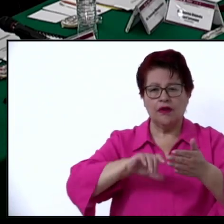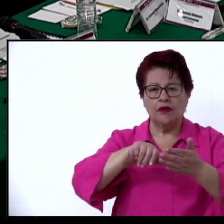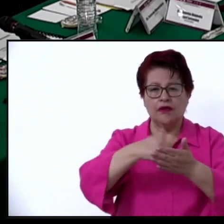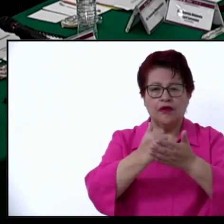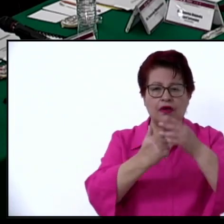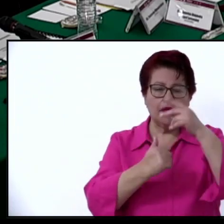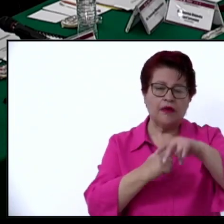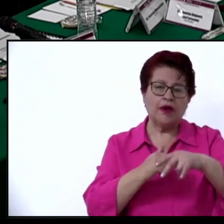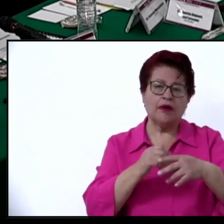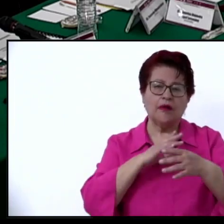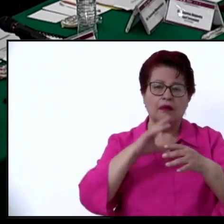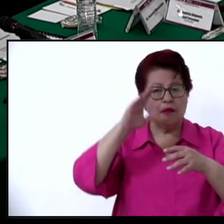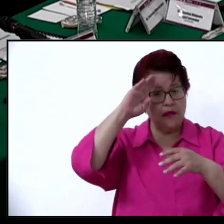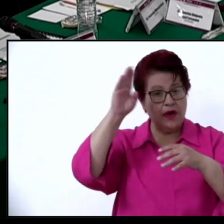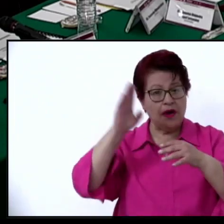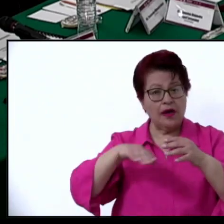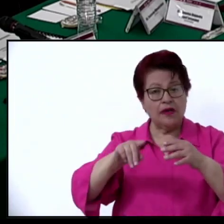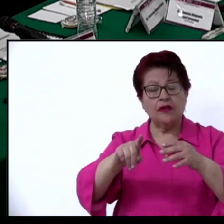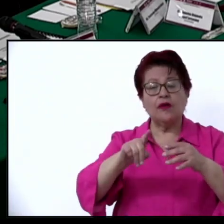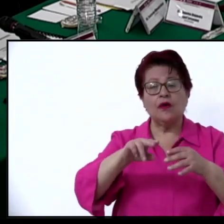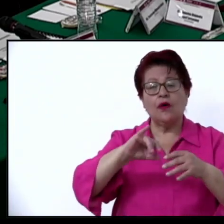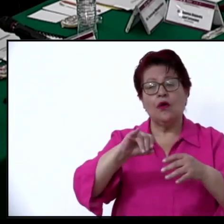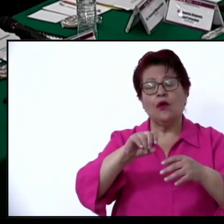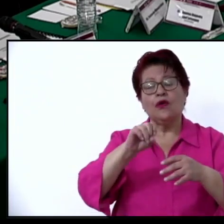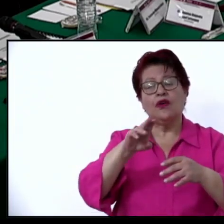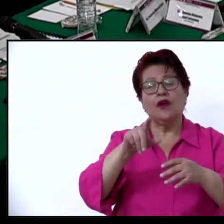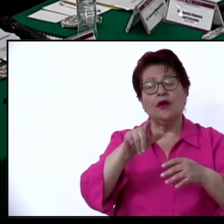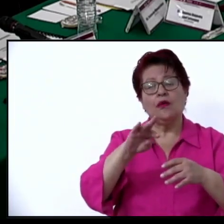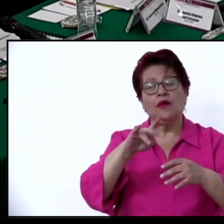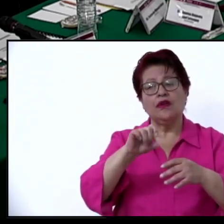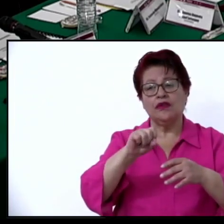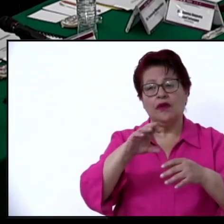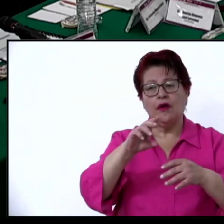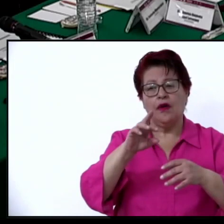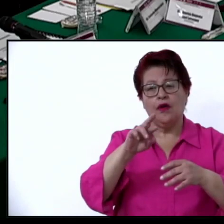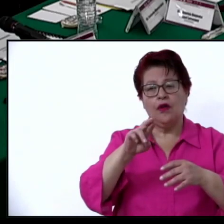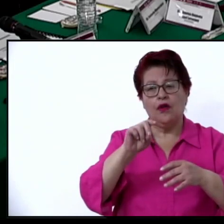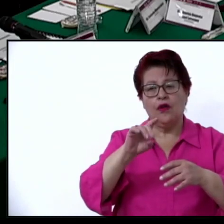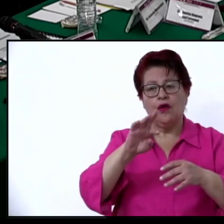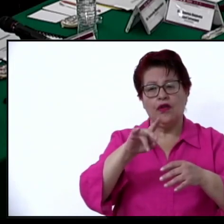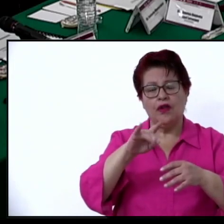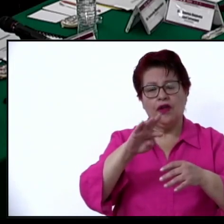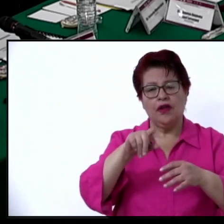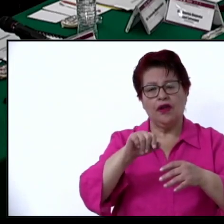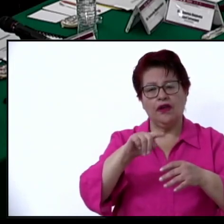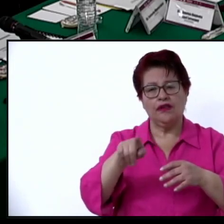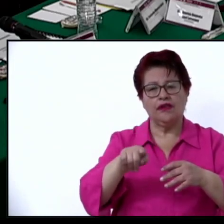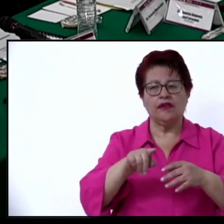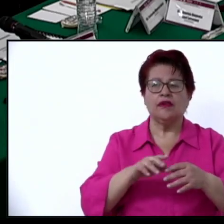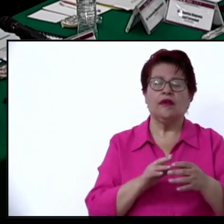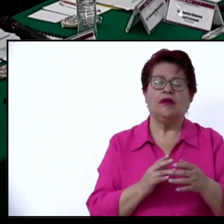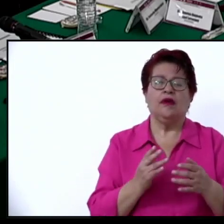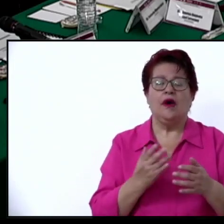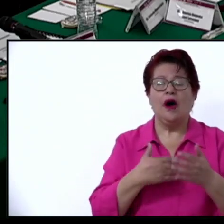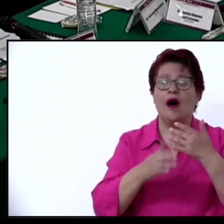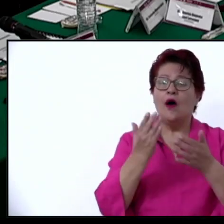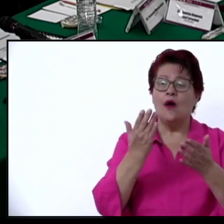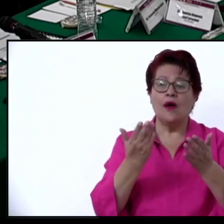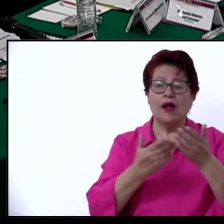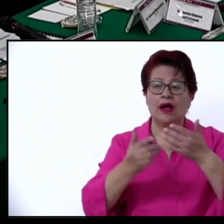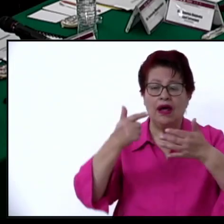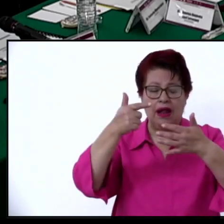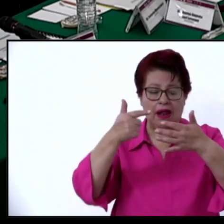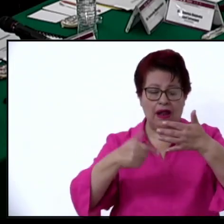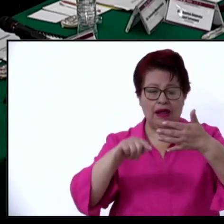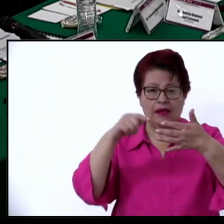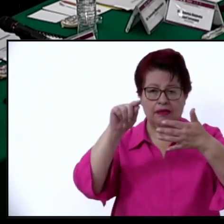de México, maestro José Luis Rodríguez Díaz de León. Por instrucciones de la diputada presidenta, se procede a pasar lista